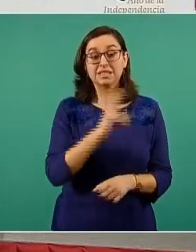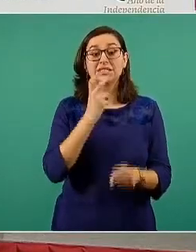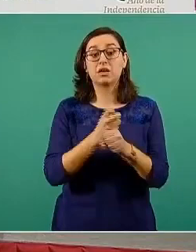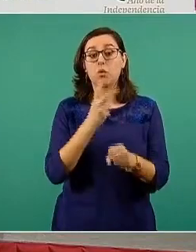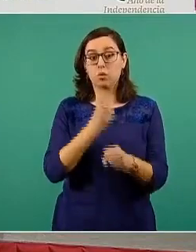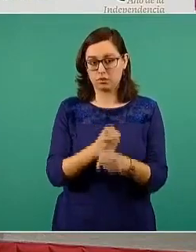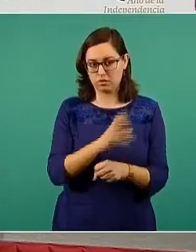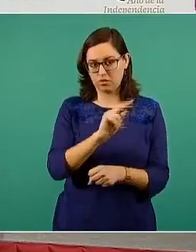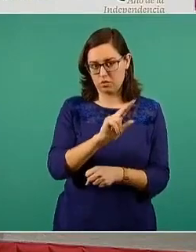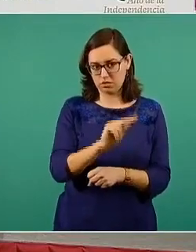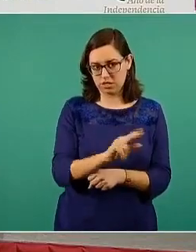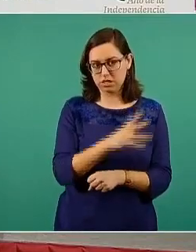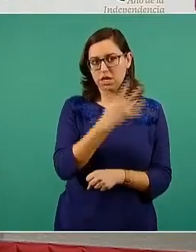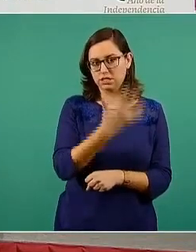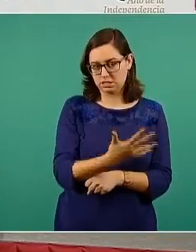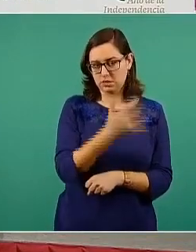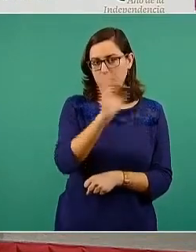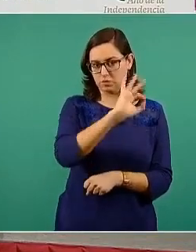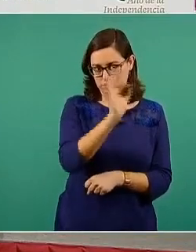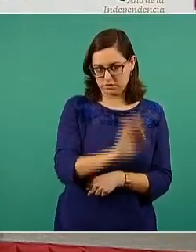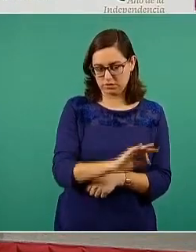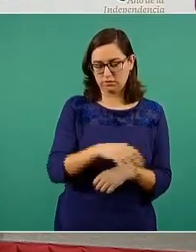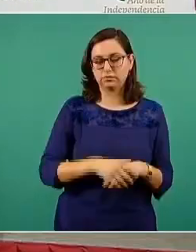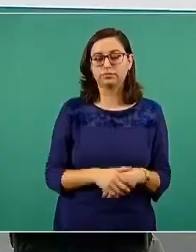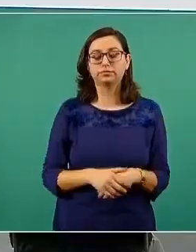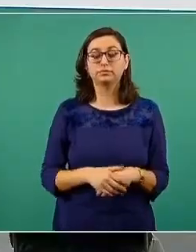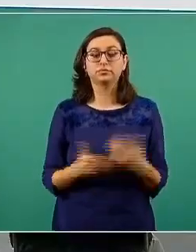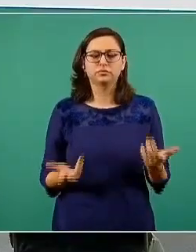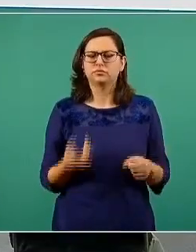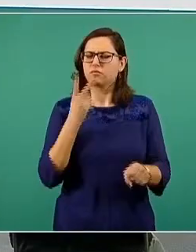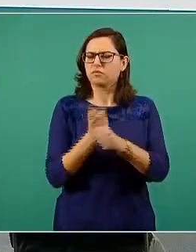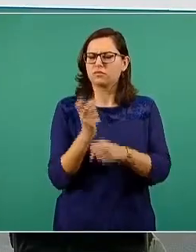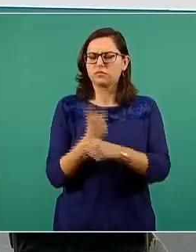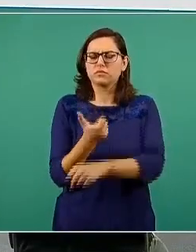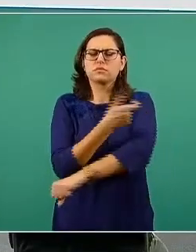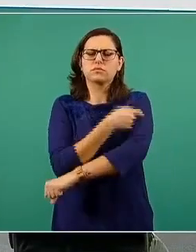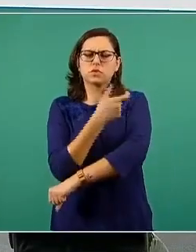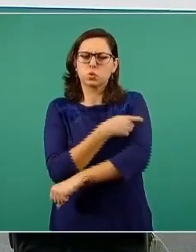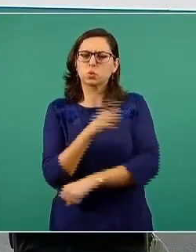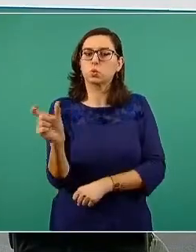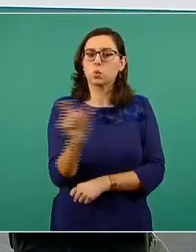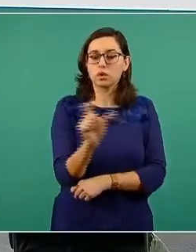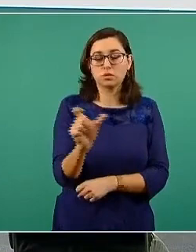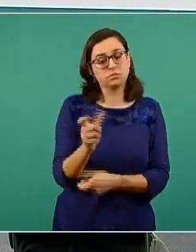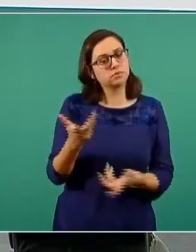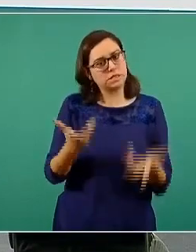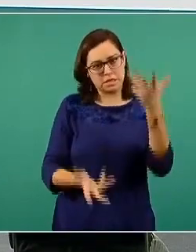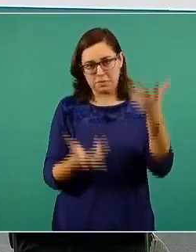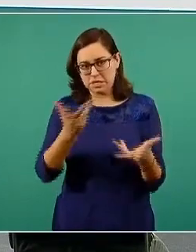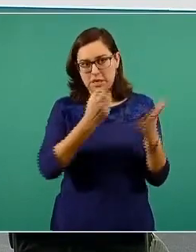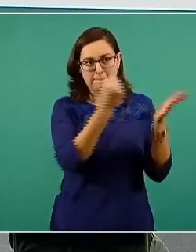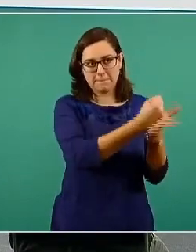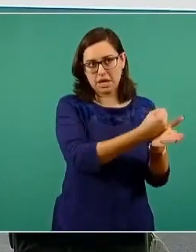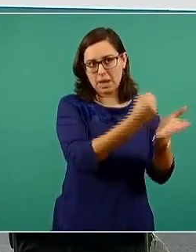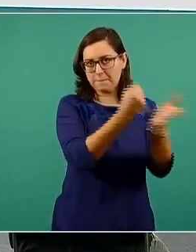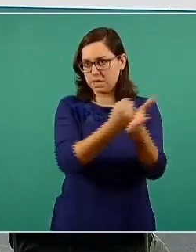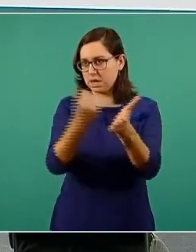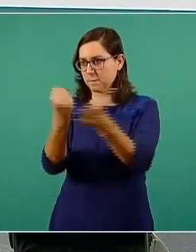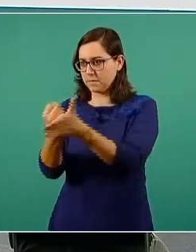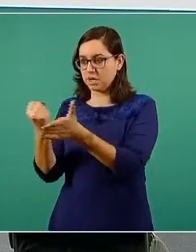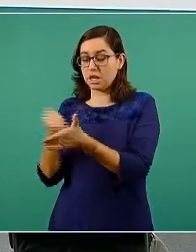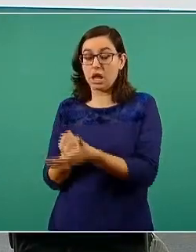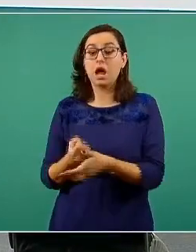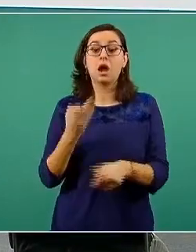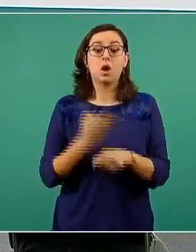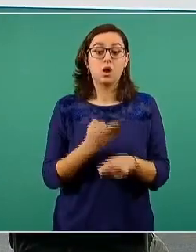dosis, y el calendario de segundas dosis depende de la característica específica de cada vacuna. Aquí aprovechamos